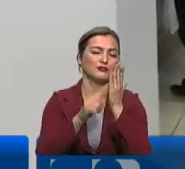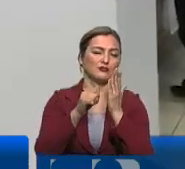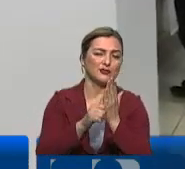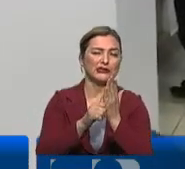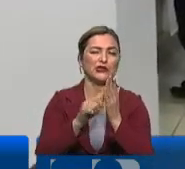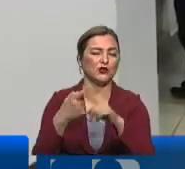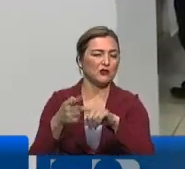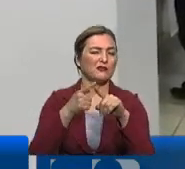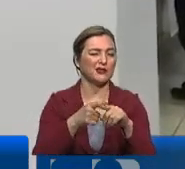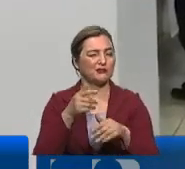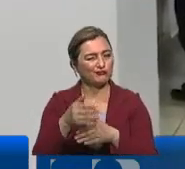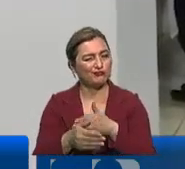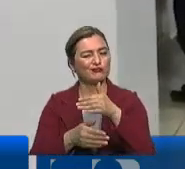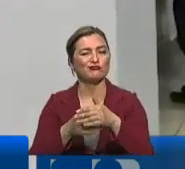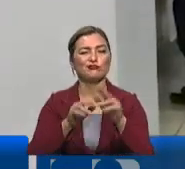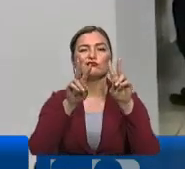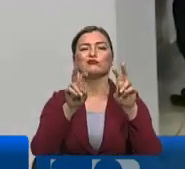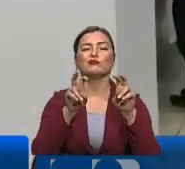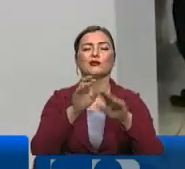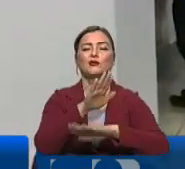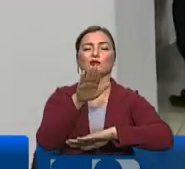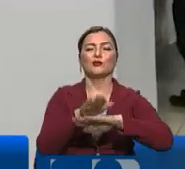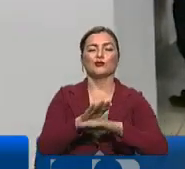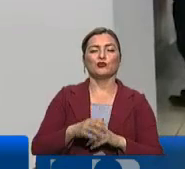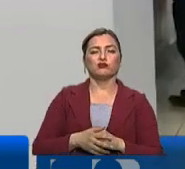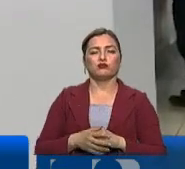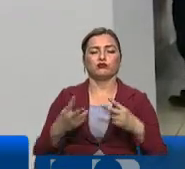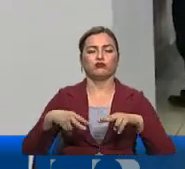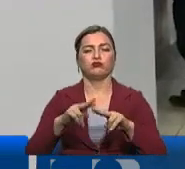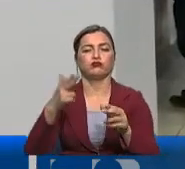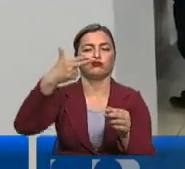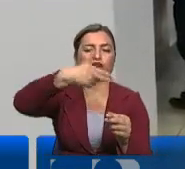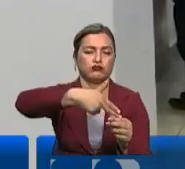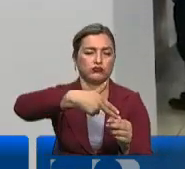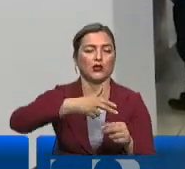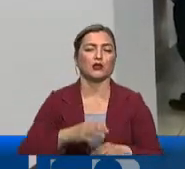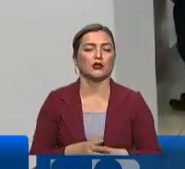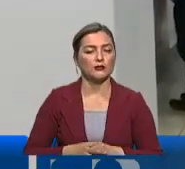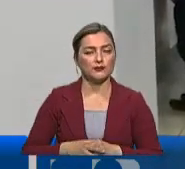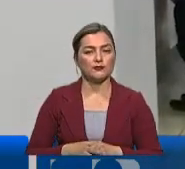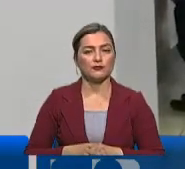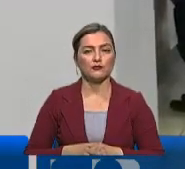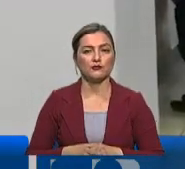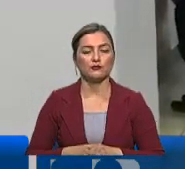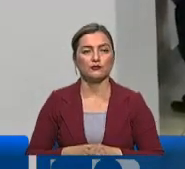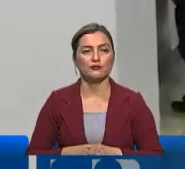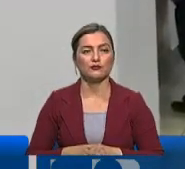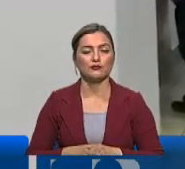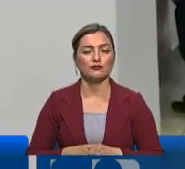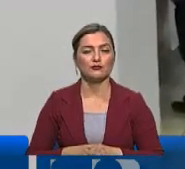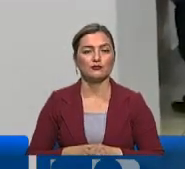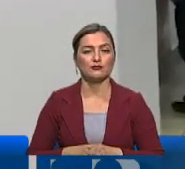y sobre otros temas relacionados, por ejemplo, al precio de los combustibles. Sin duda alguna, esto requiere de